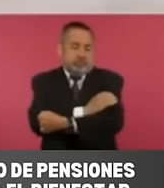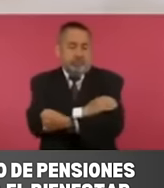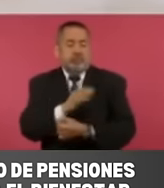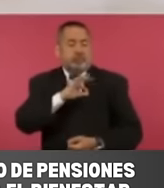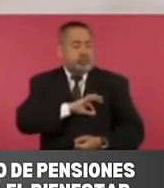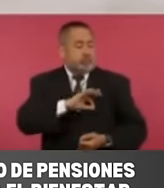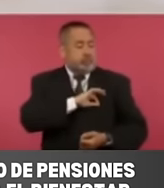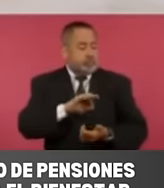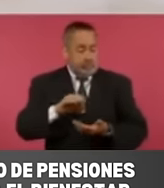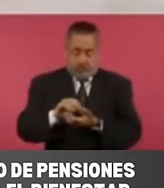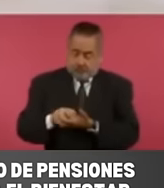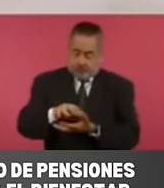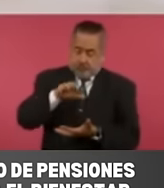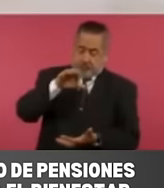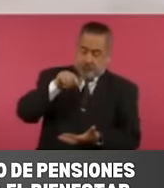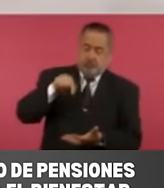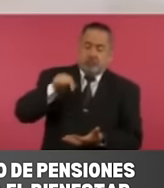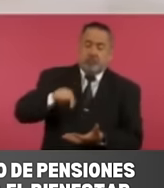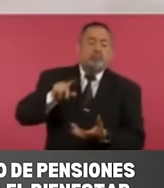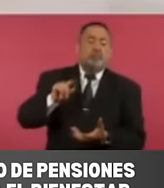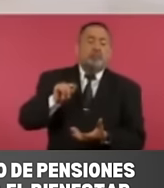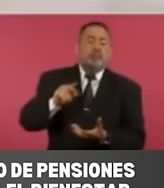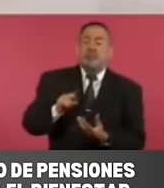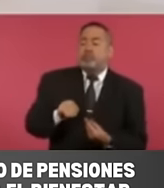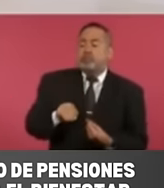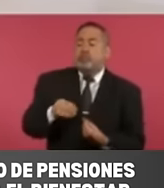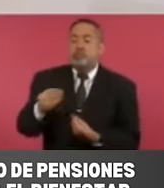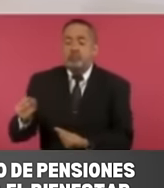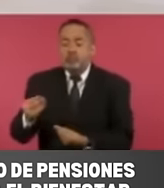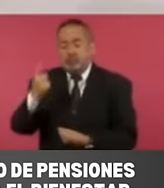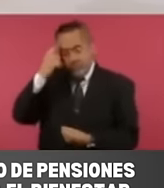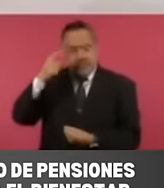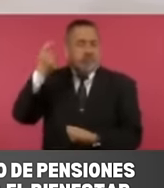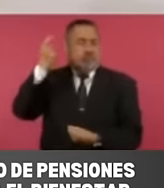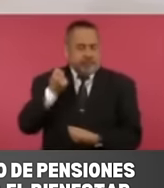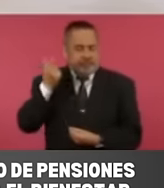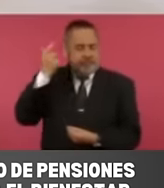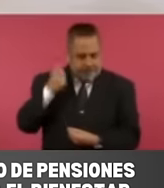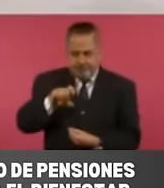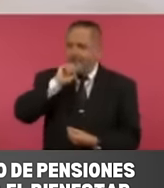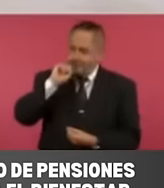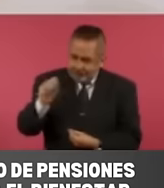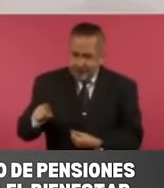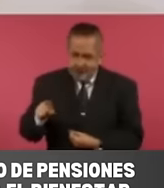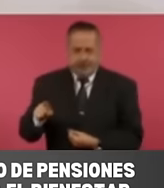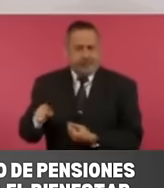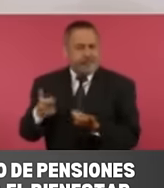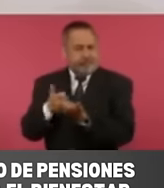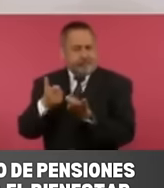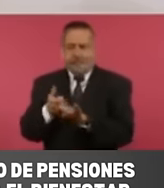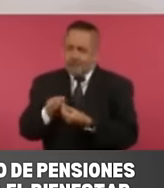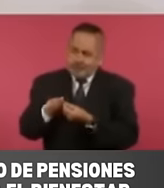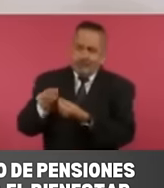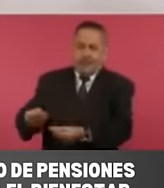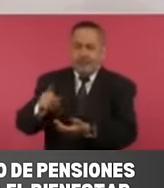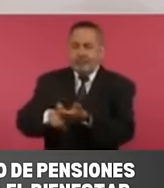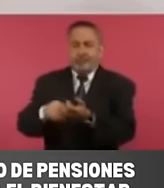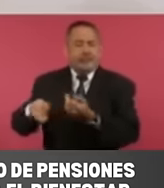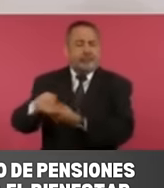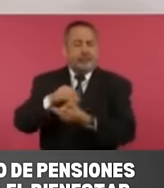se iban a destinar a fondos de pensiones de los trabajadores.